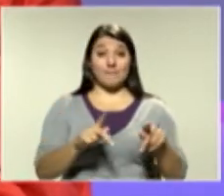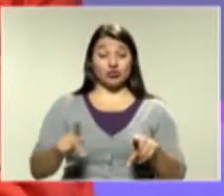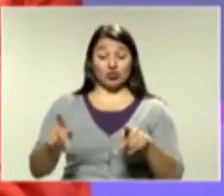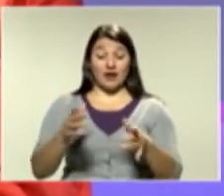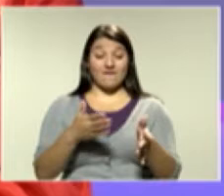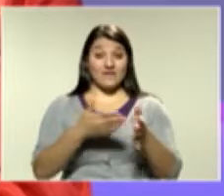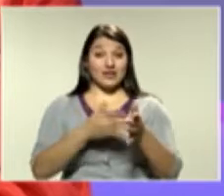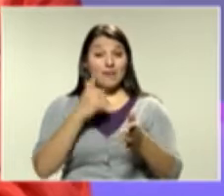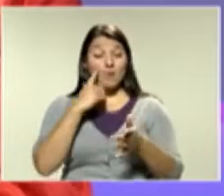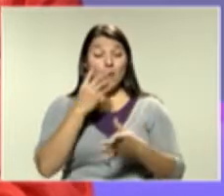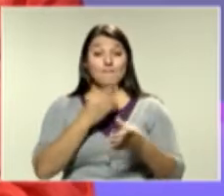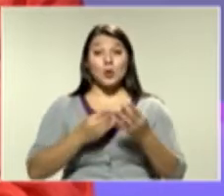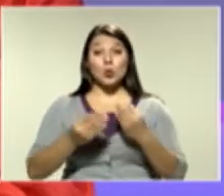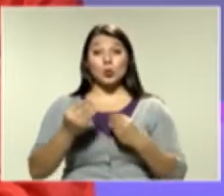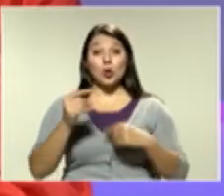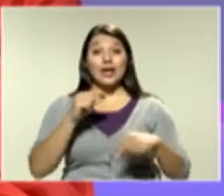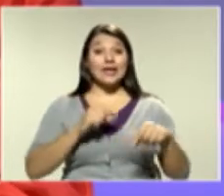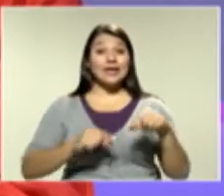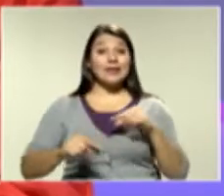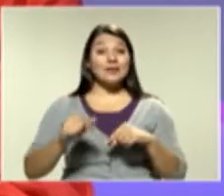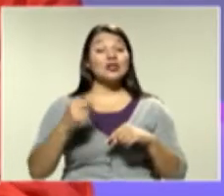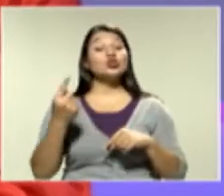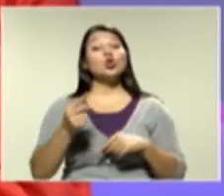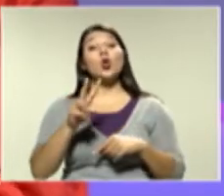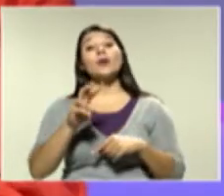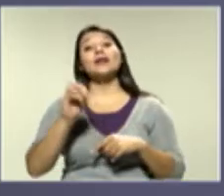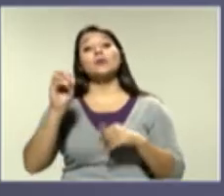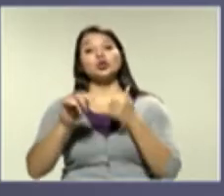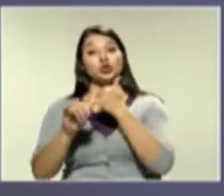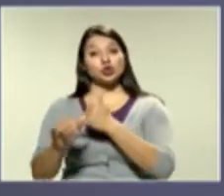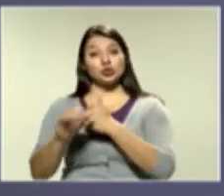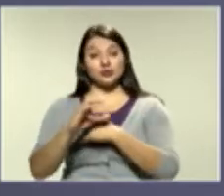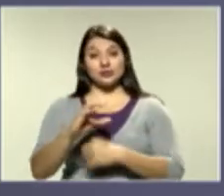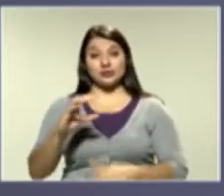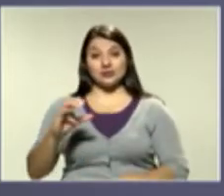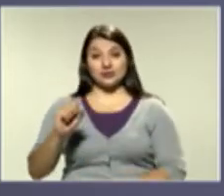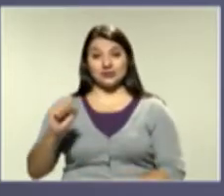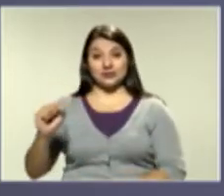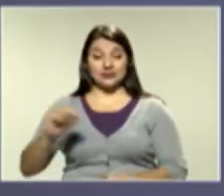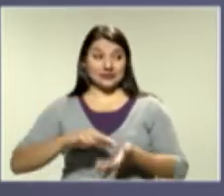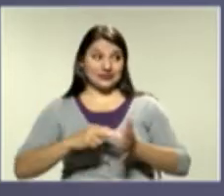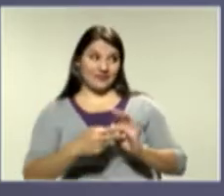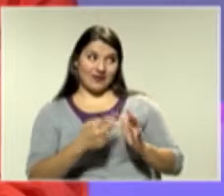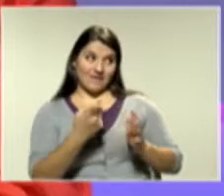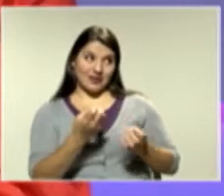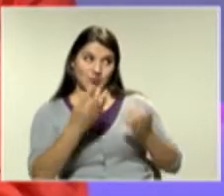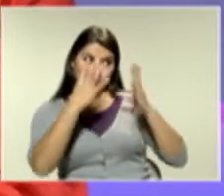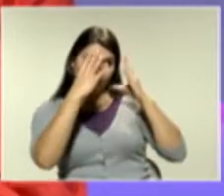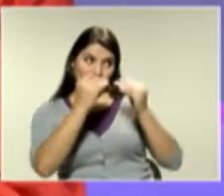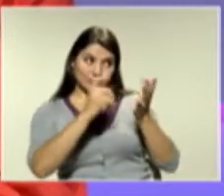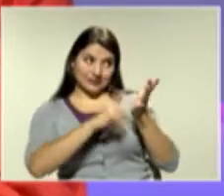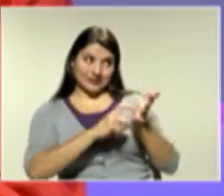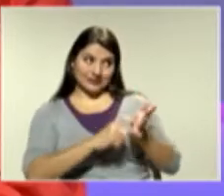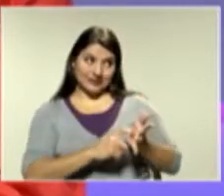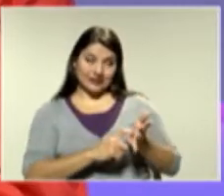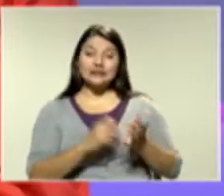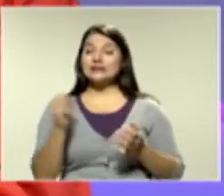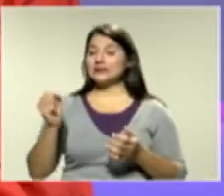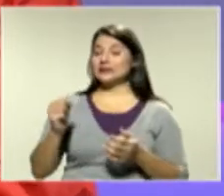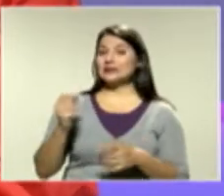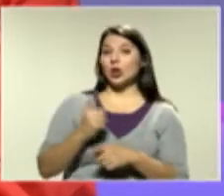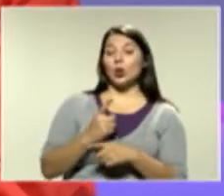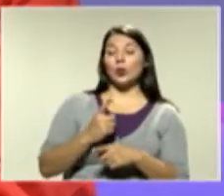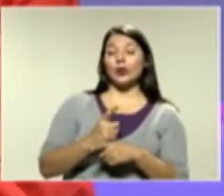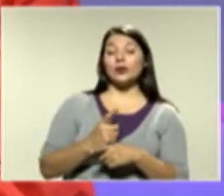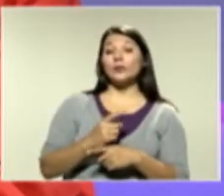que se sucedían en el país eran reportadas a la caja. ¿Sí? Es decir, que hay un subregistro importante. Exactamente, hay un subregistro muy importante, sí,